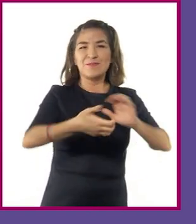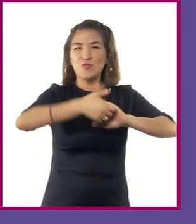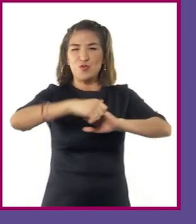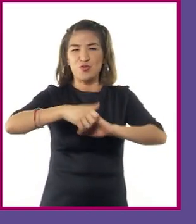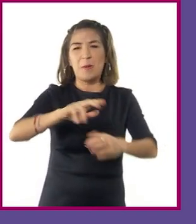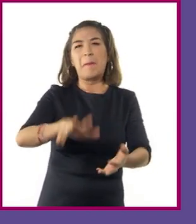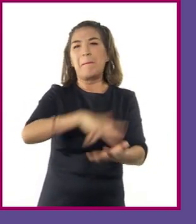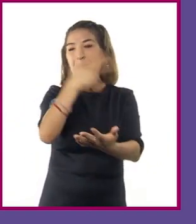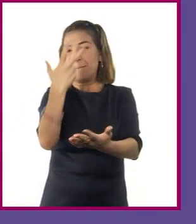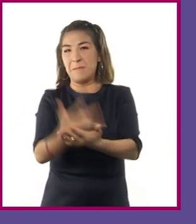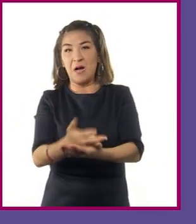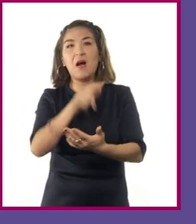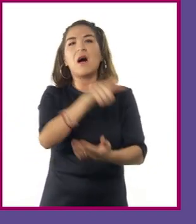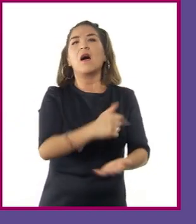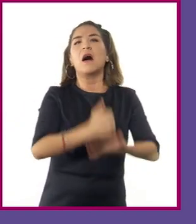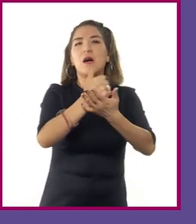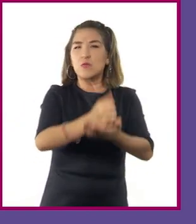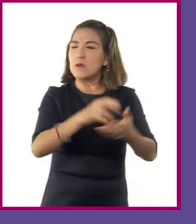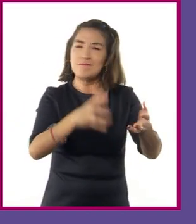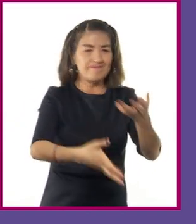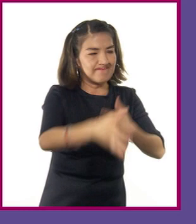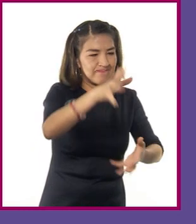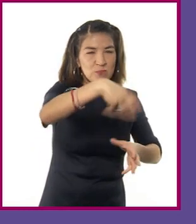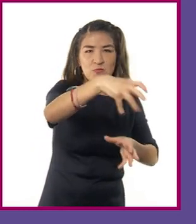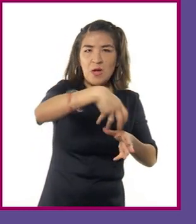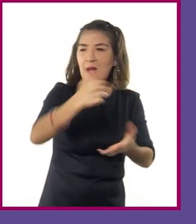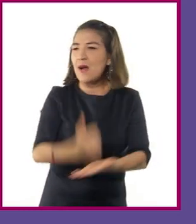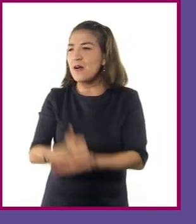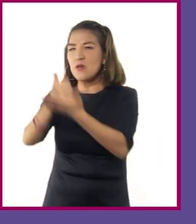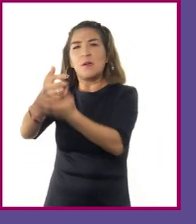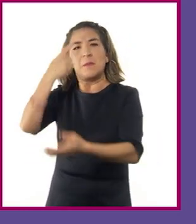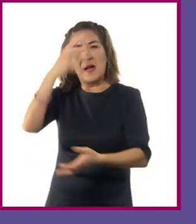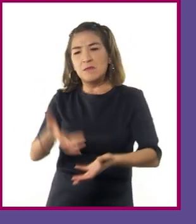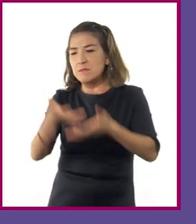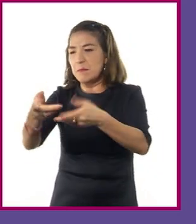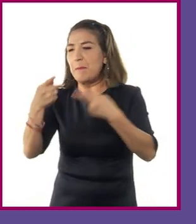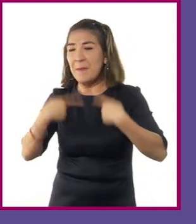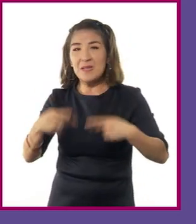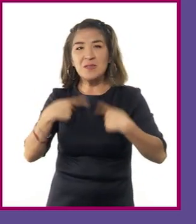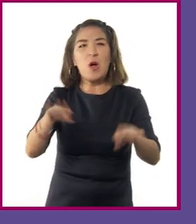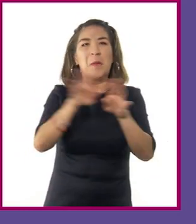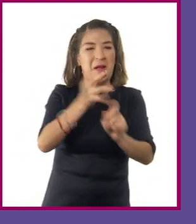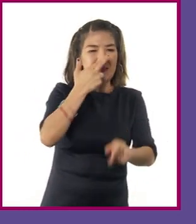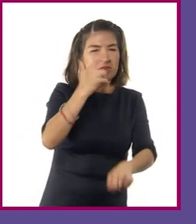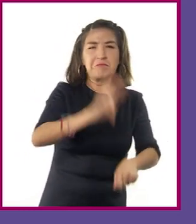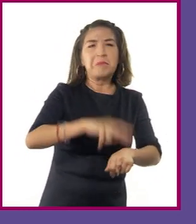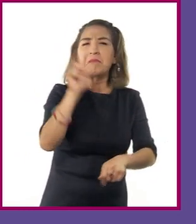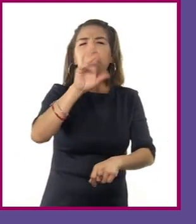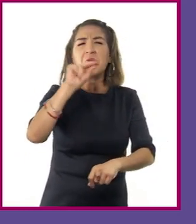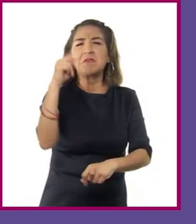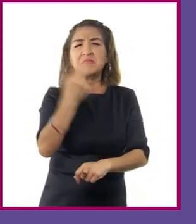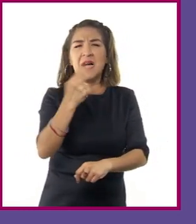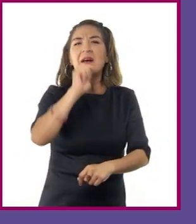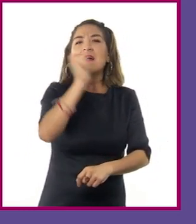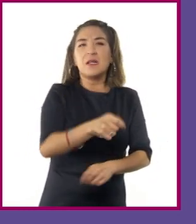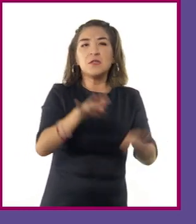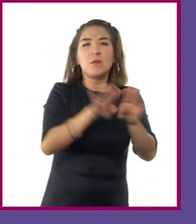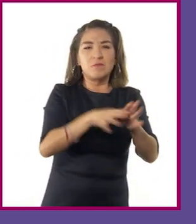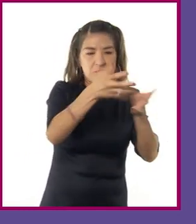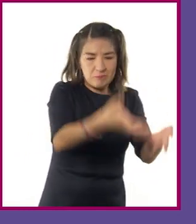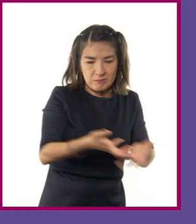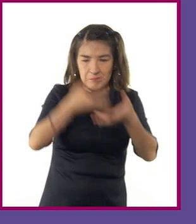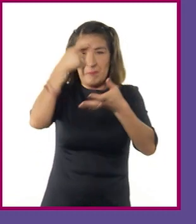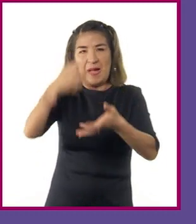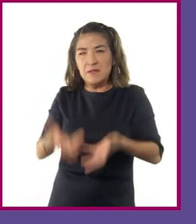volcado. Un video muestra el momento en que varios habitantes, en lugar de hacer rapiña, recogen y devuelven la